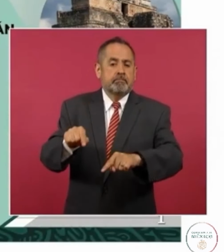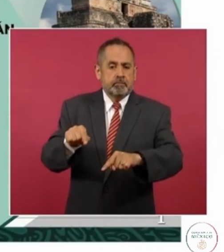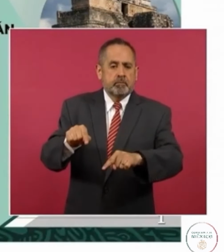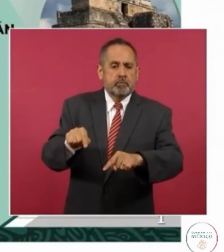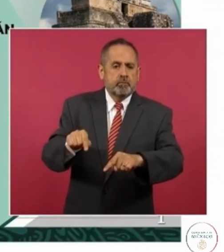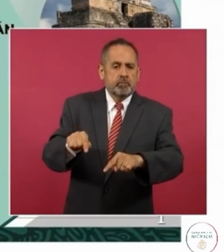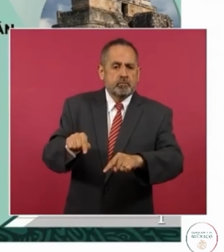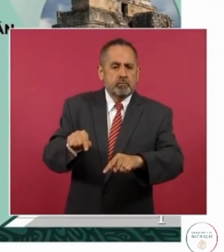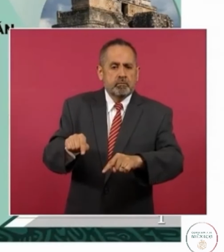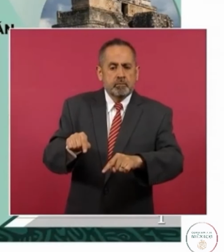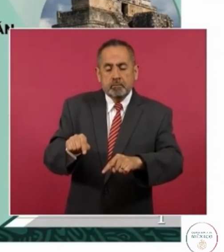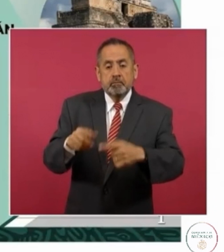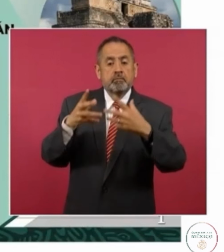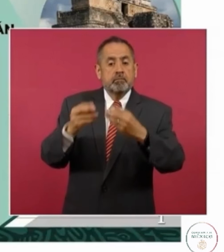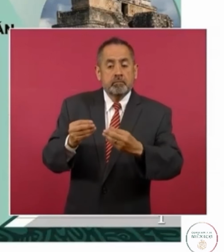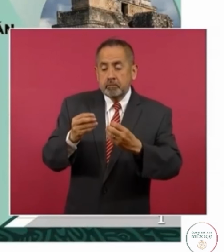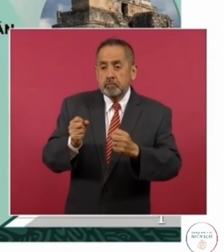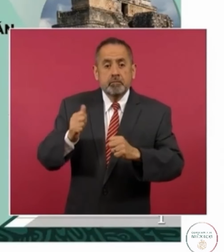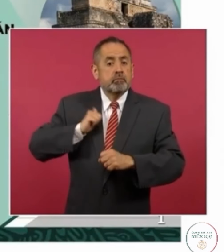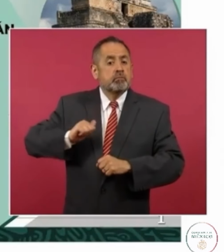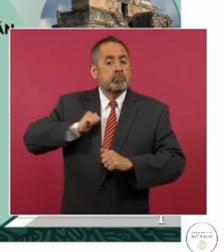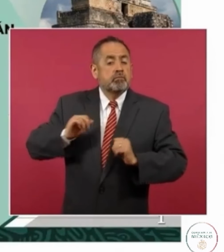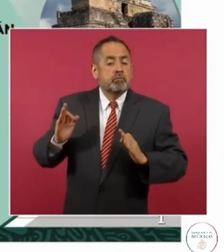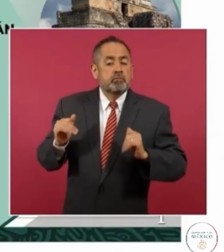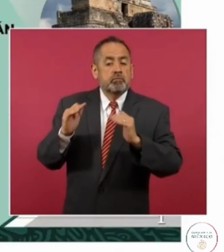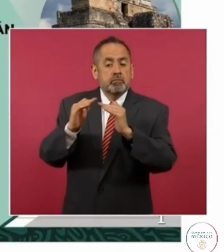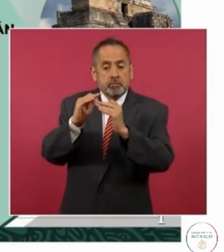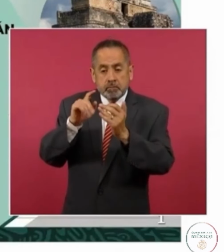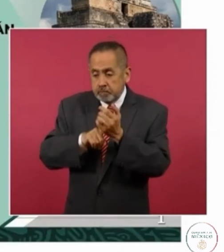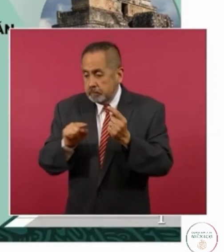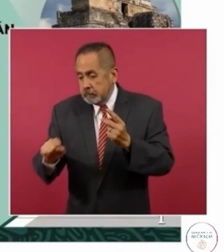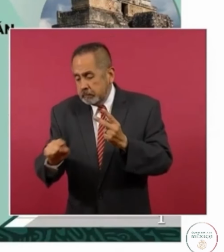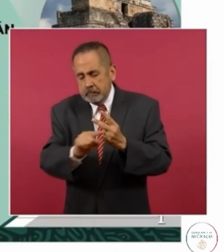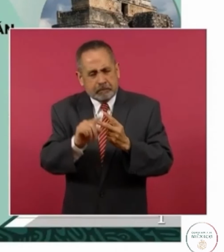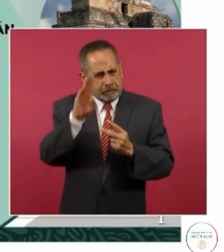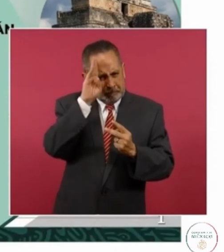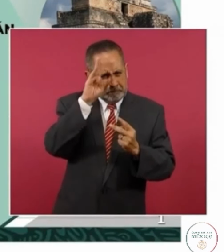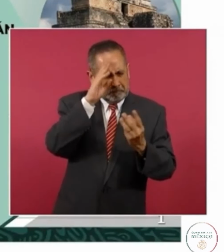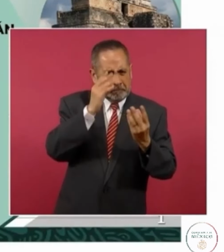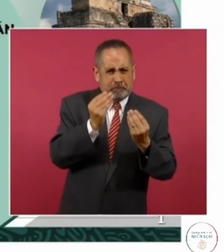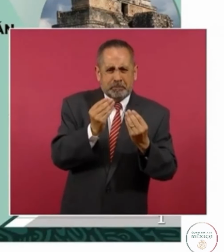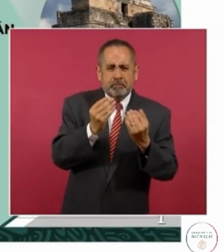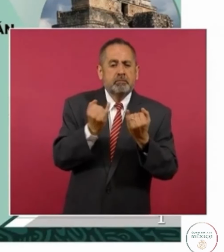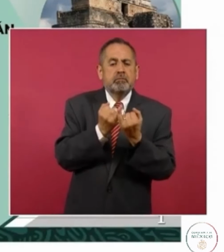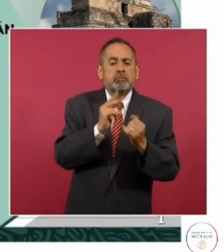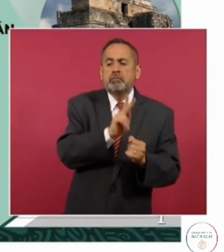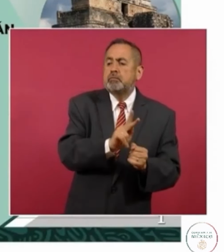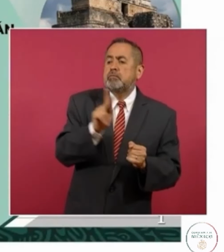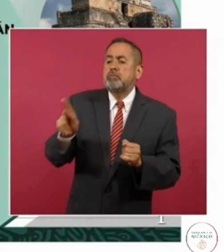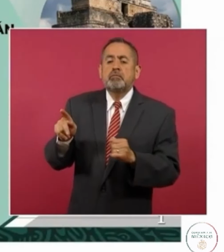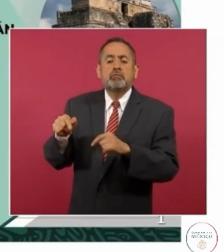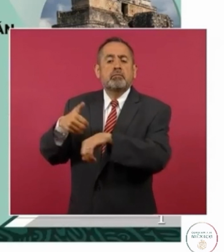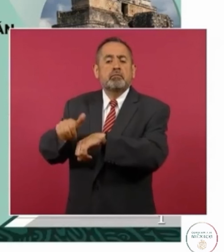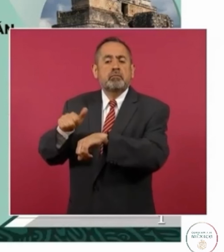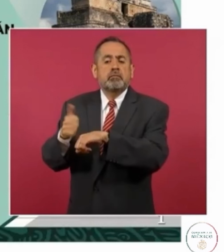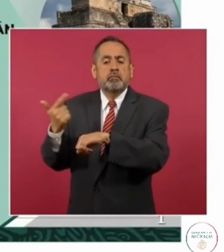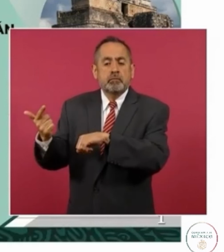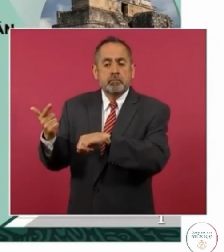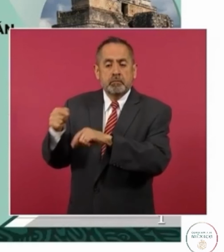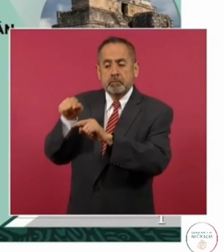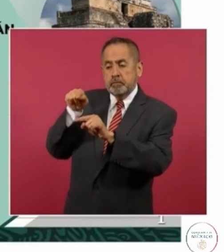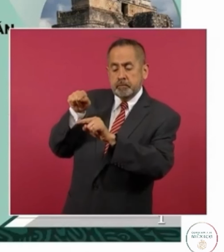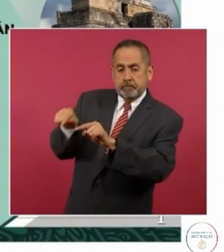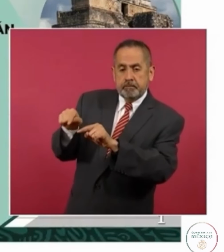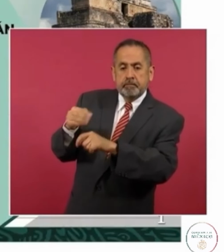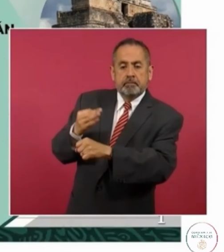densidad, por lo que hace a materiales arqueológicos, solo es equiparable al tramo 7, en donde ahora nos